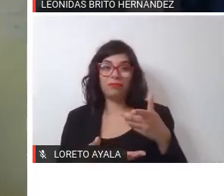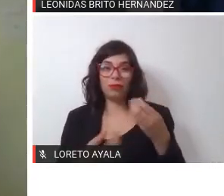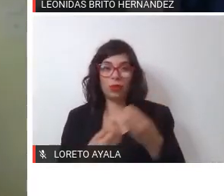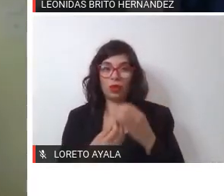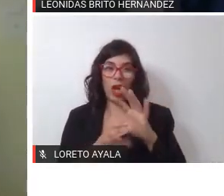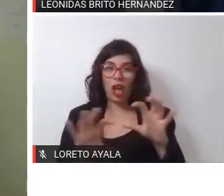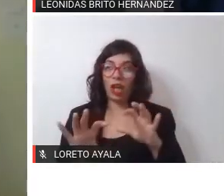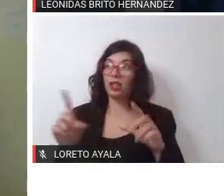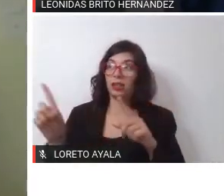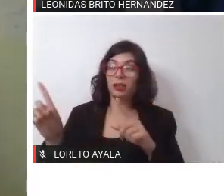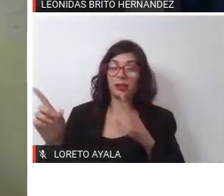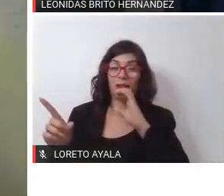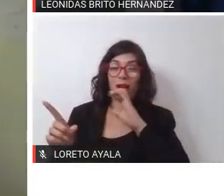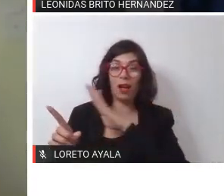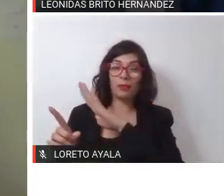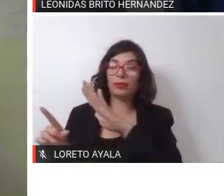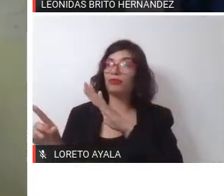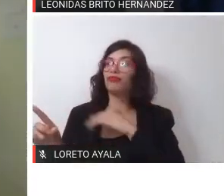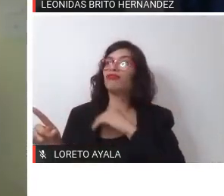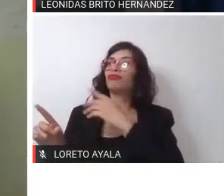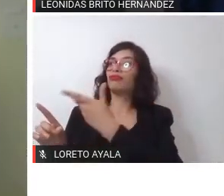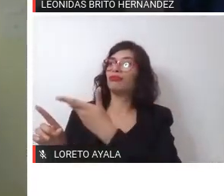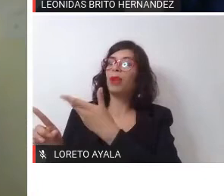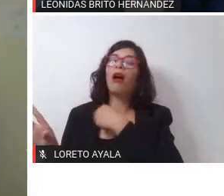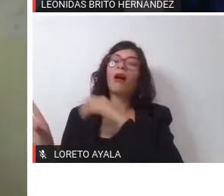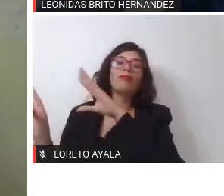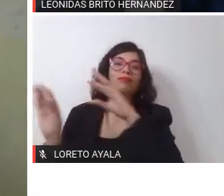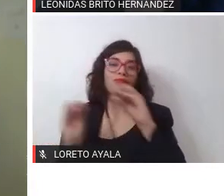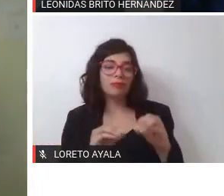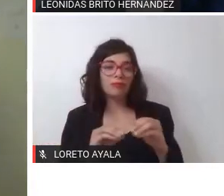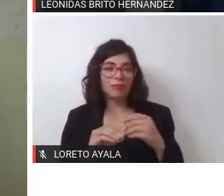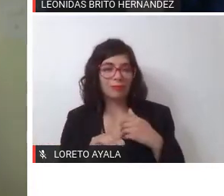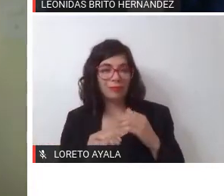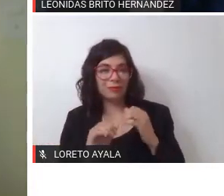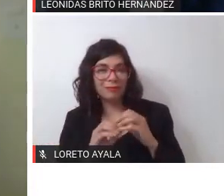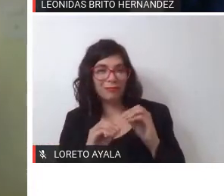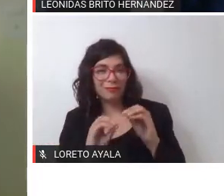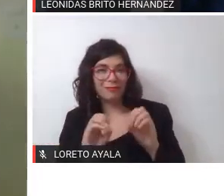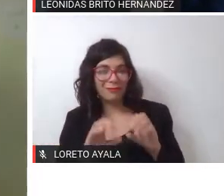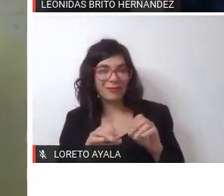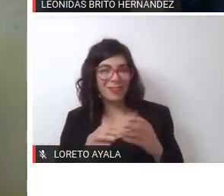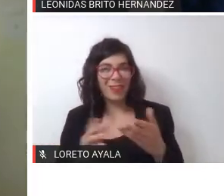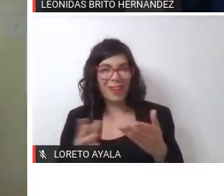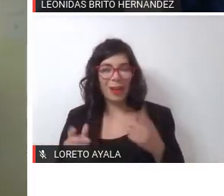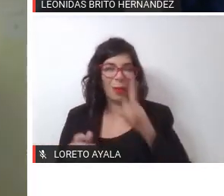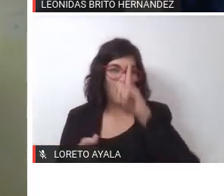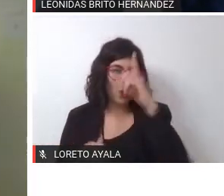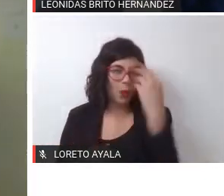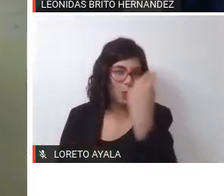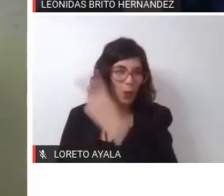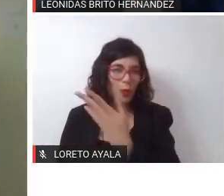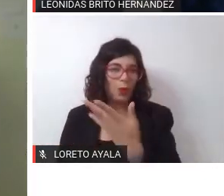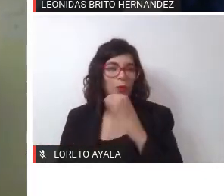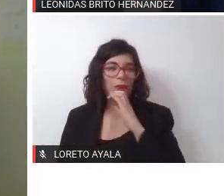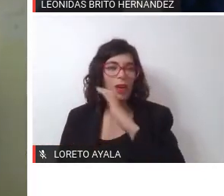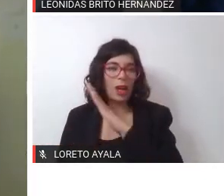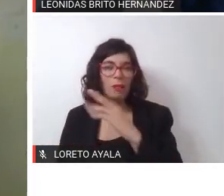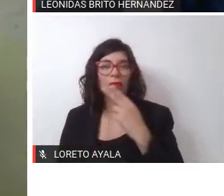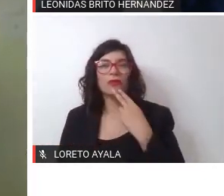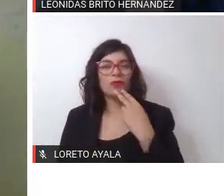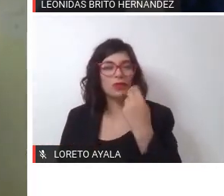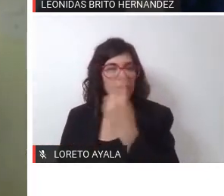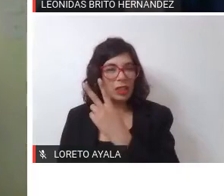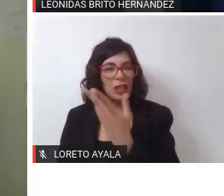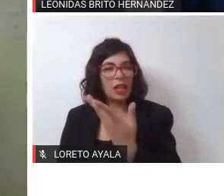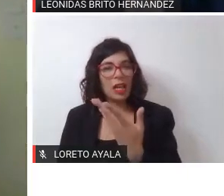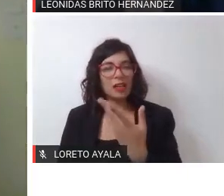mundo rural, ¿ya? Como han migrado ellos hacia acá, hemos adquirido muchas costumbres y formas de vida que